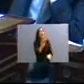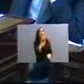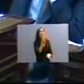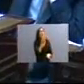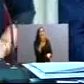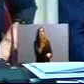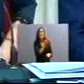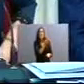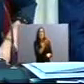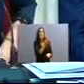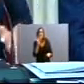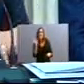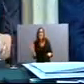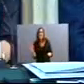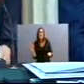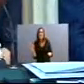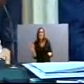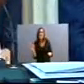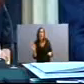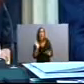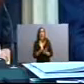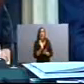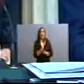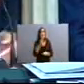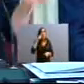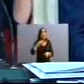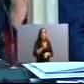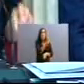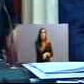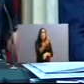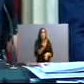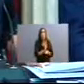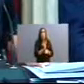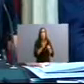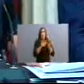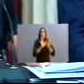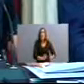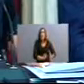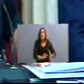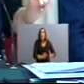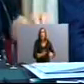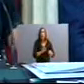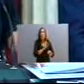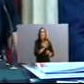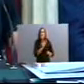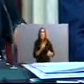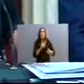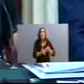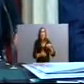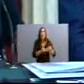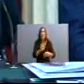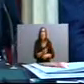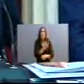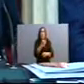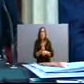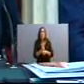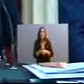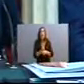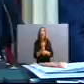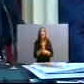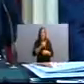ninguna causa penal puede avanzar. De hecho, se le tomó